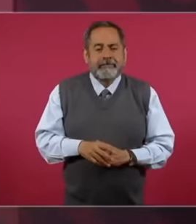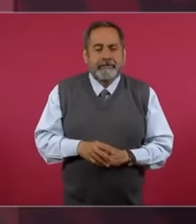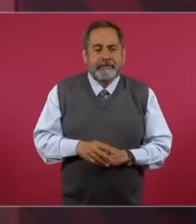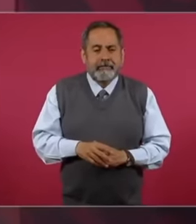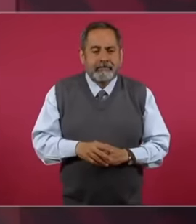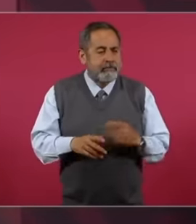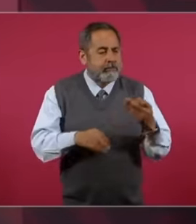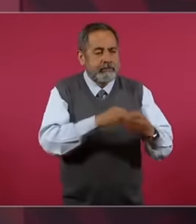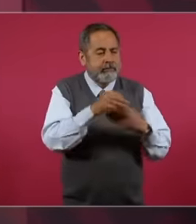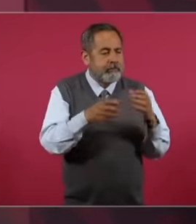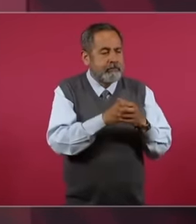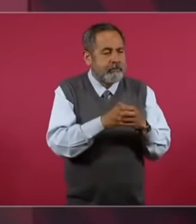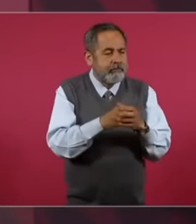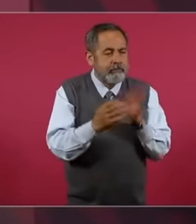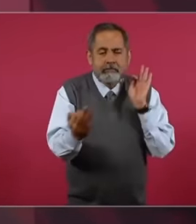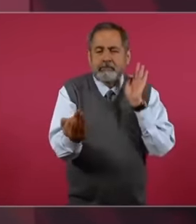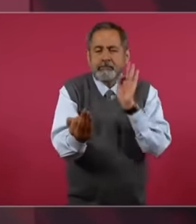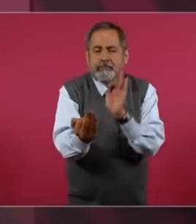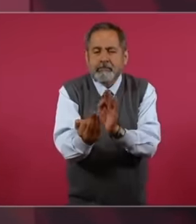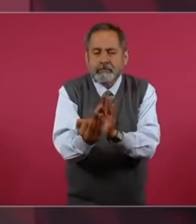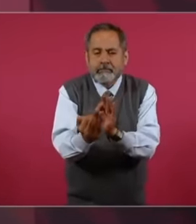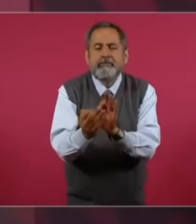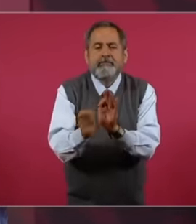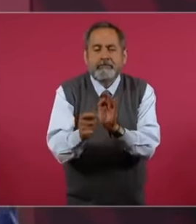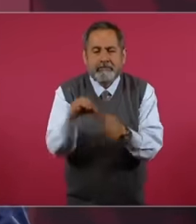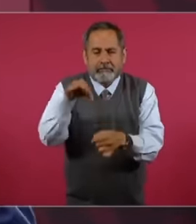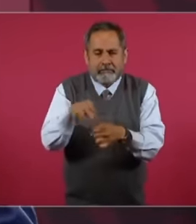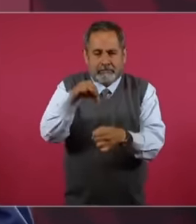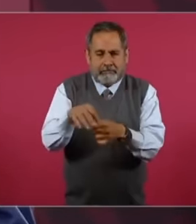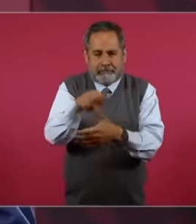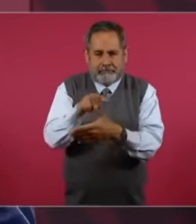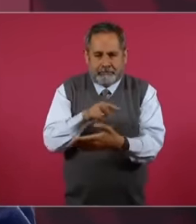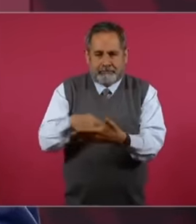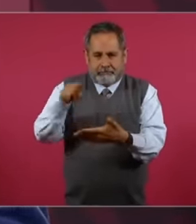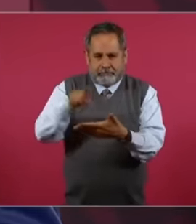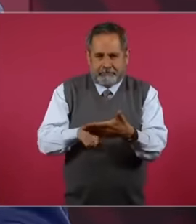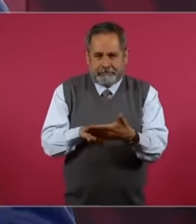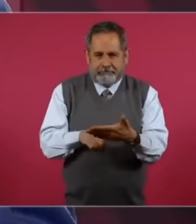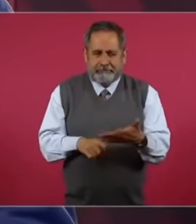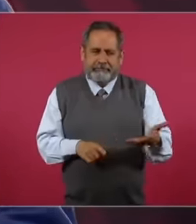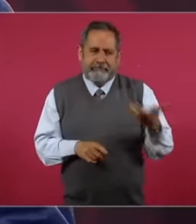todo esto se da en vísperas de las elecciones.